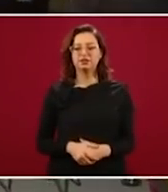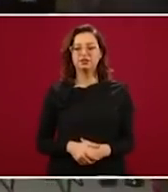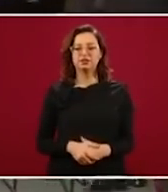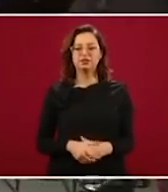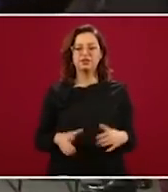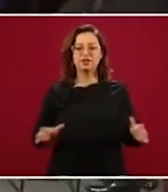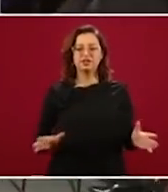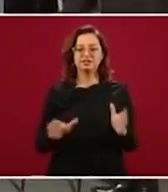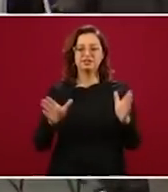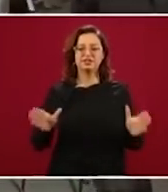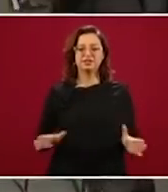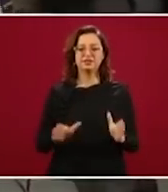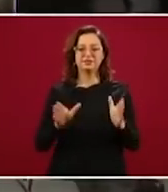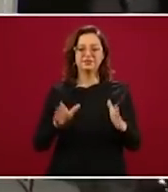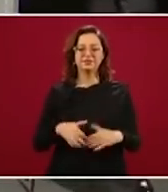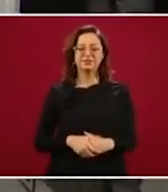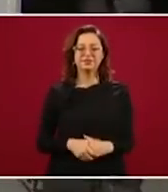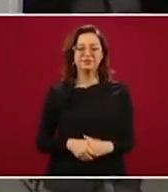¡Ánimo!